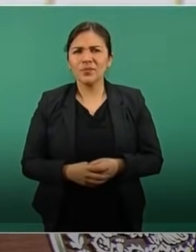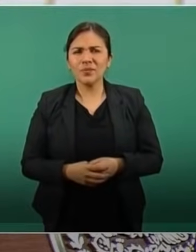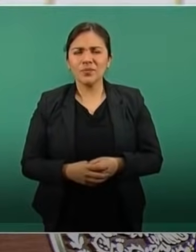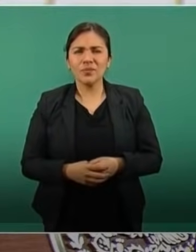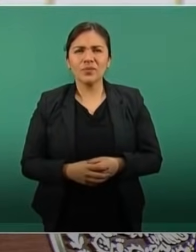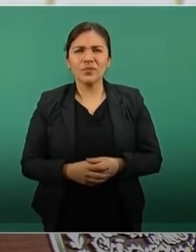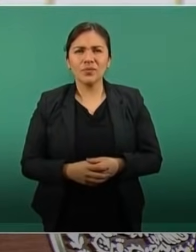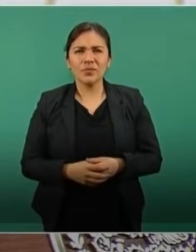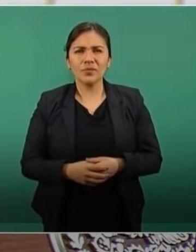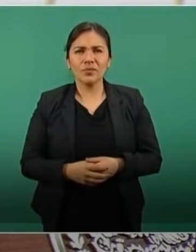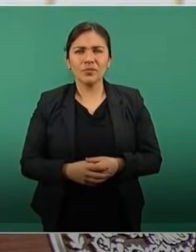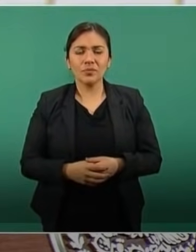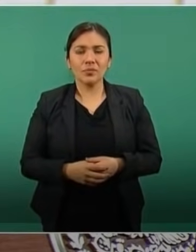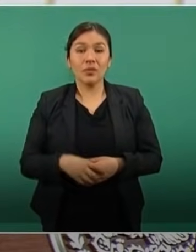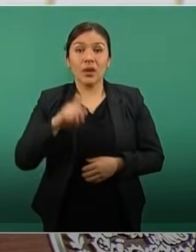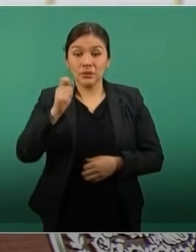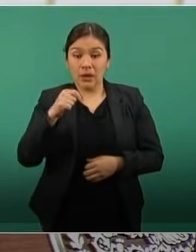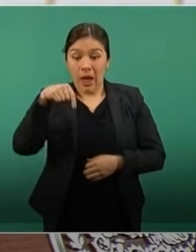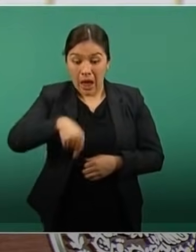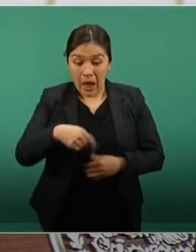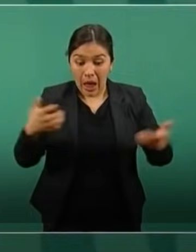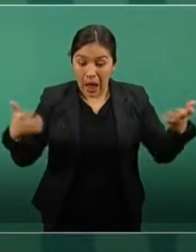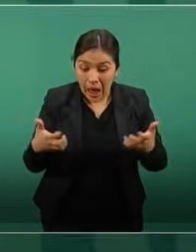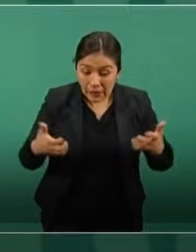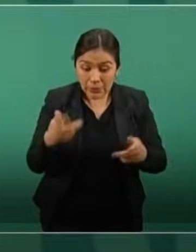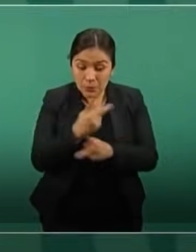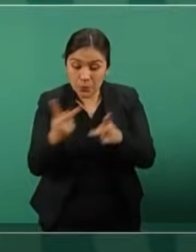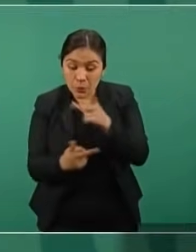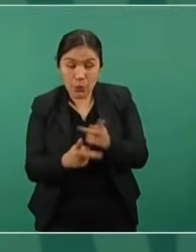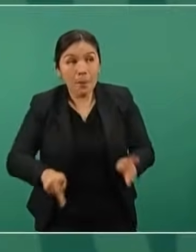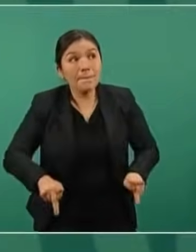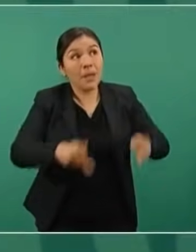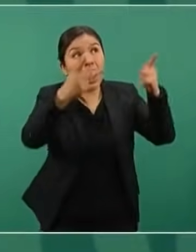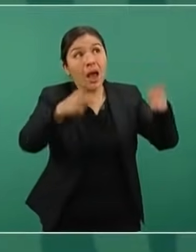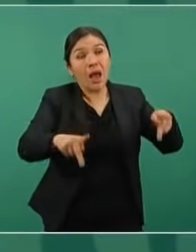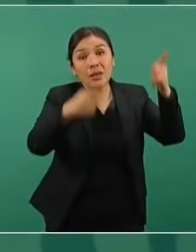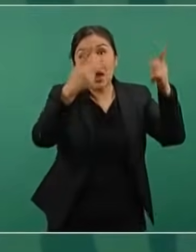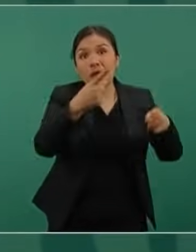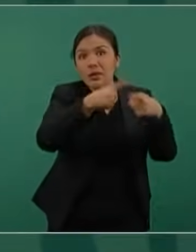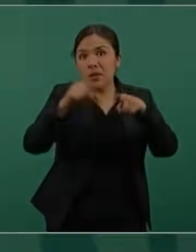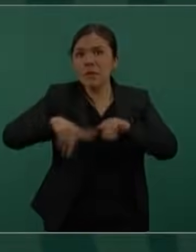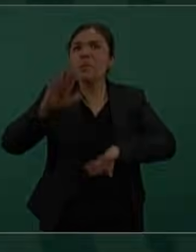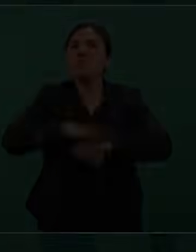lo que vendemos de productos agrícolas.